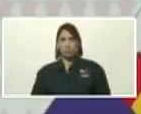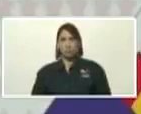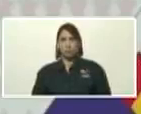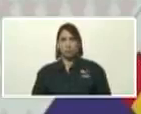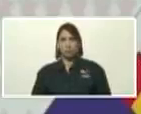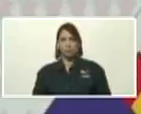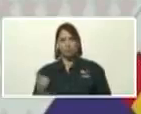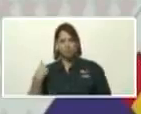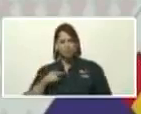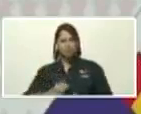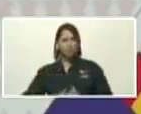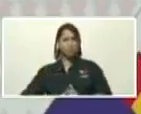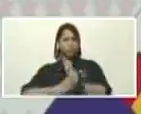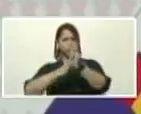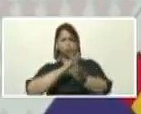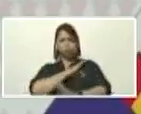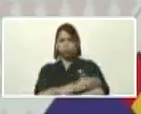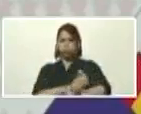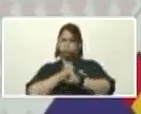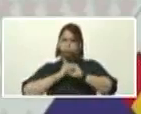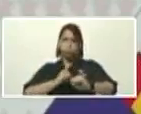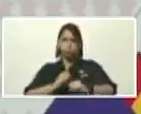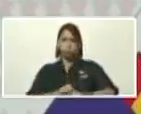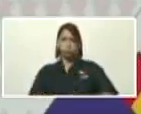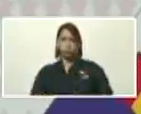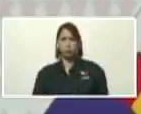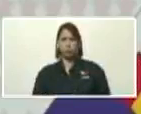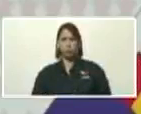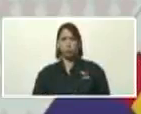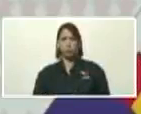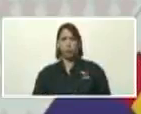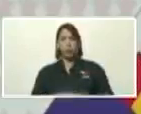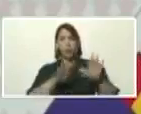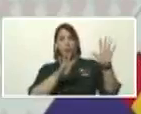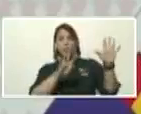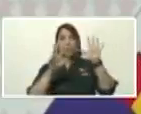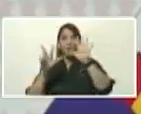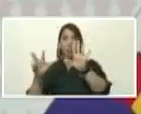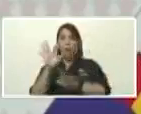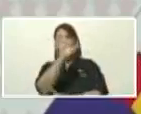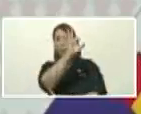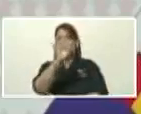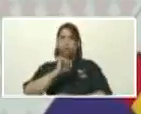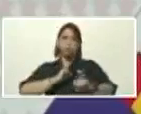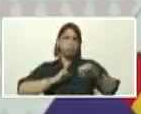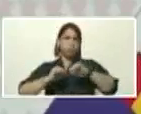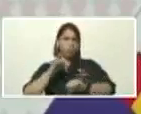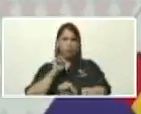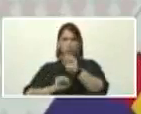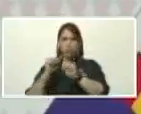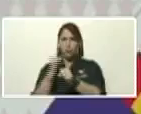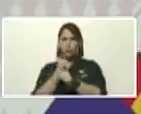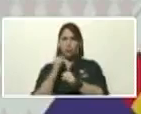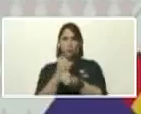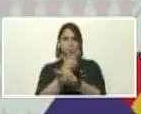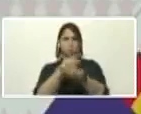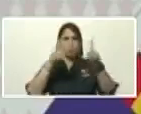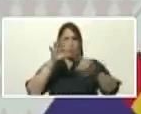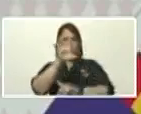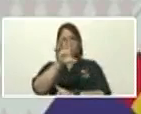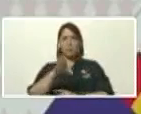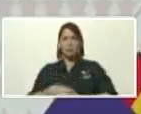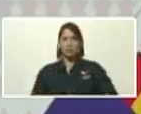Tiene el liderazgo del 98% del movimiento sindical democrático del